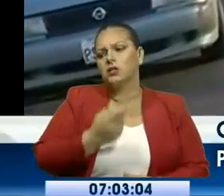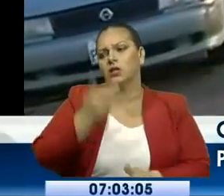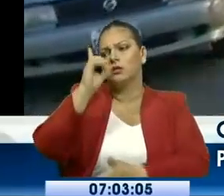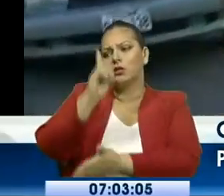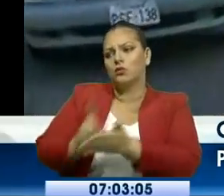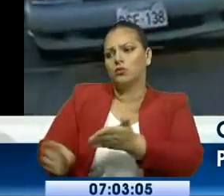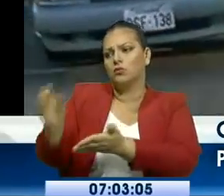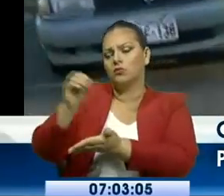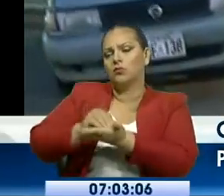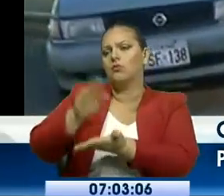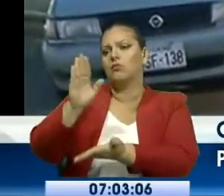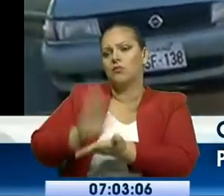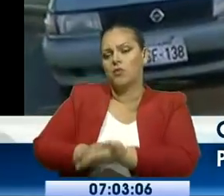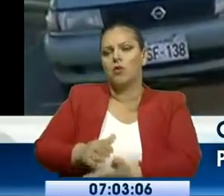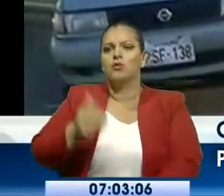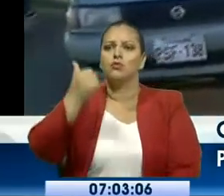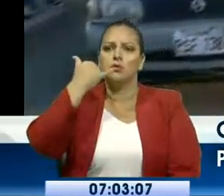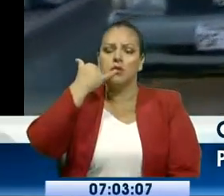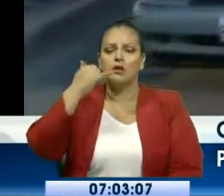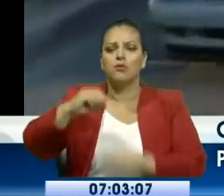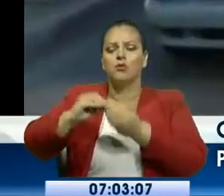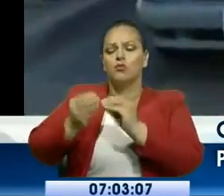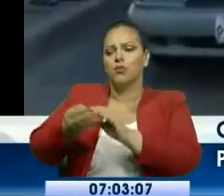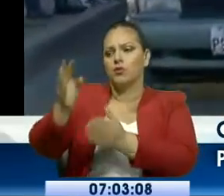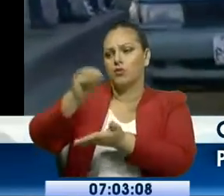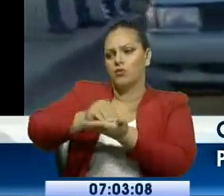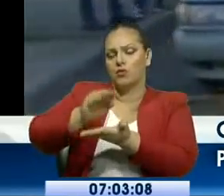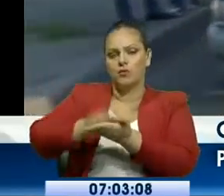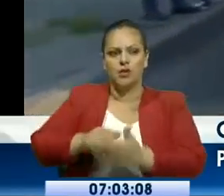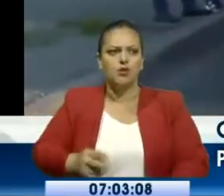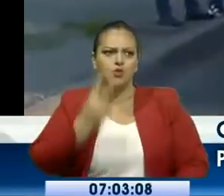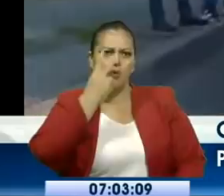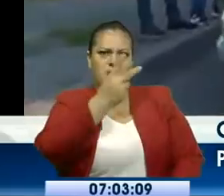porque están haciendo operativo. ¿Usted anotó las placas del auto? Sí. A ver.